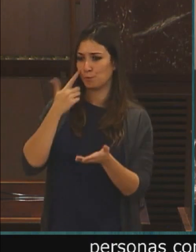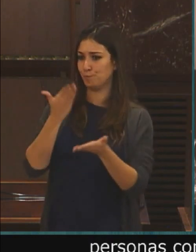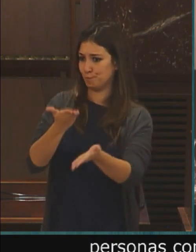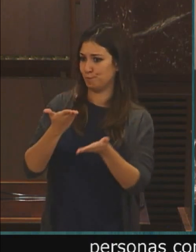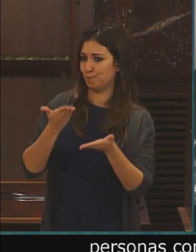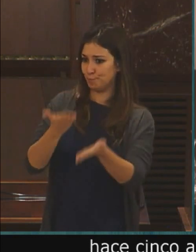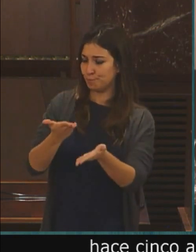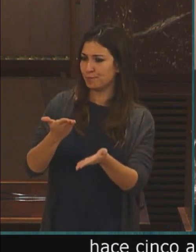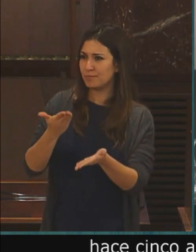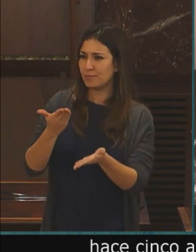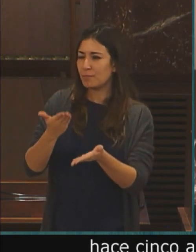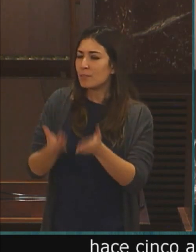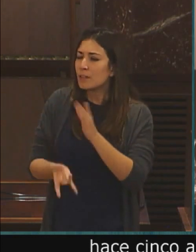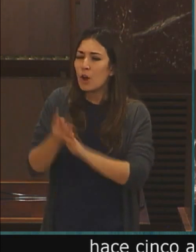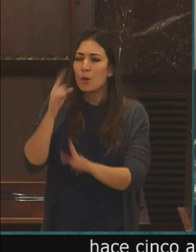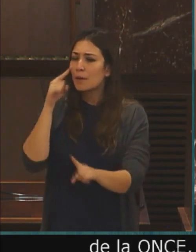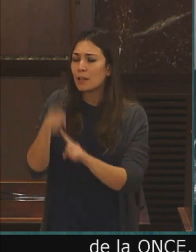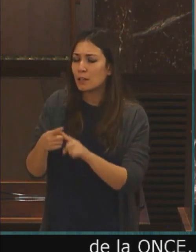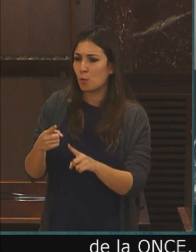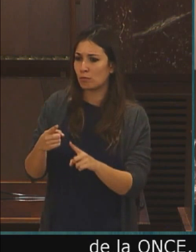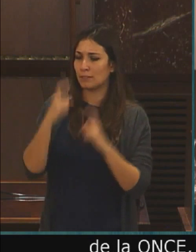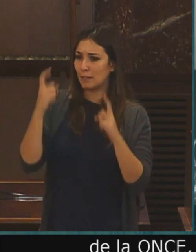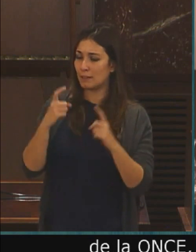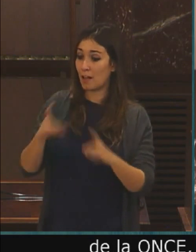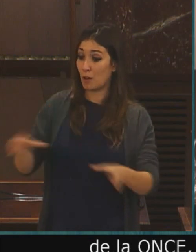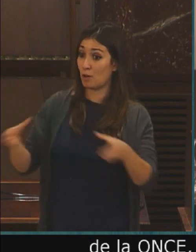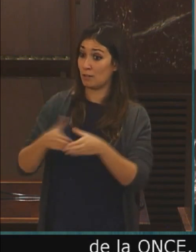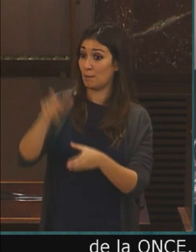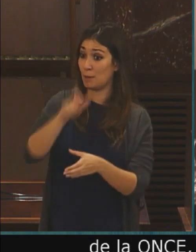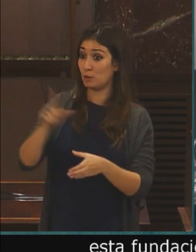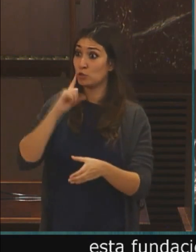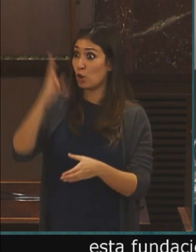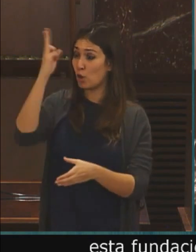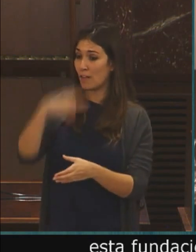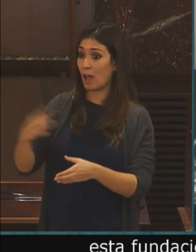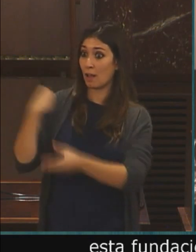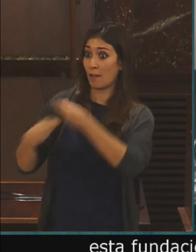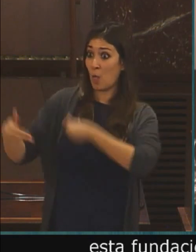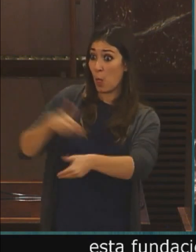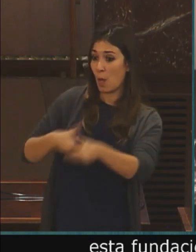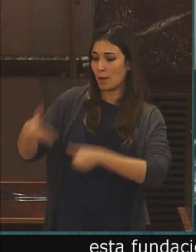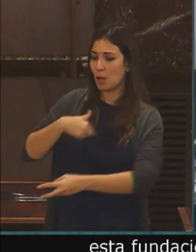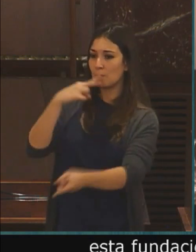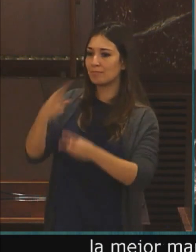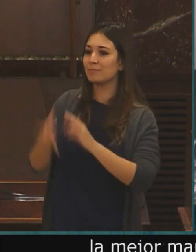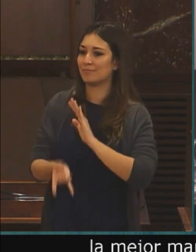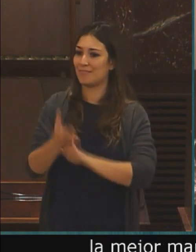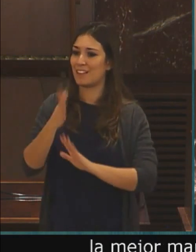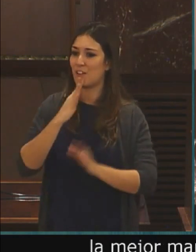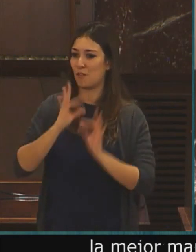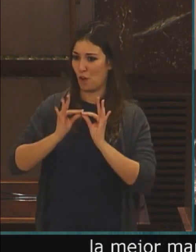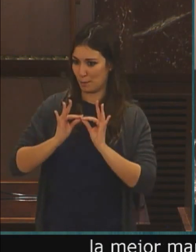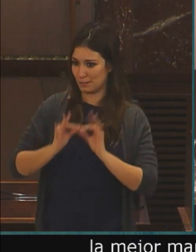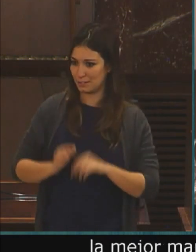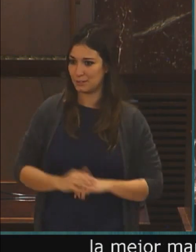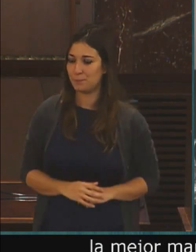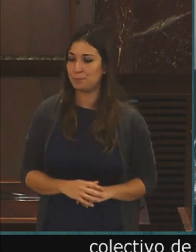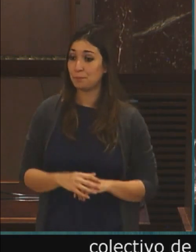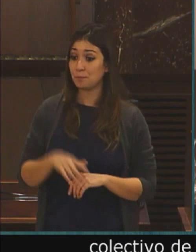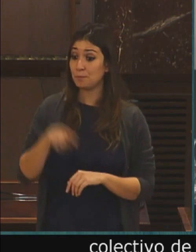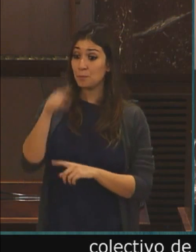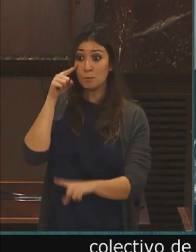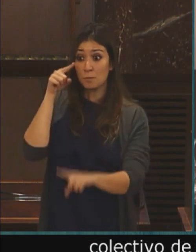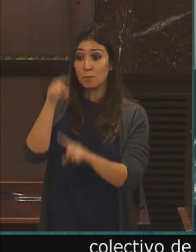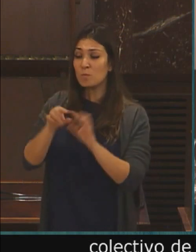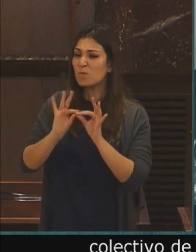asistencial la mejor manera de responder al colectivo de personas sordocegas. La Fundación tiene